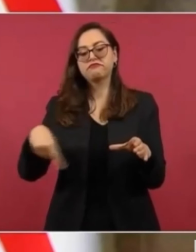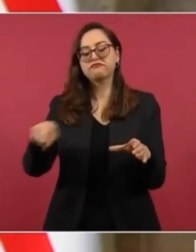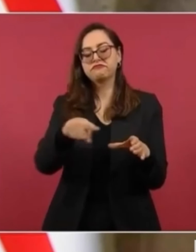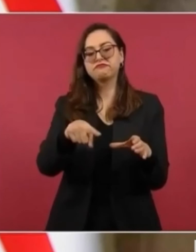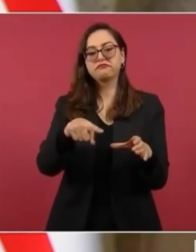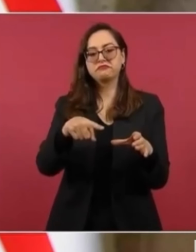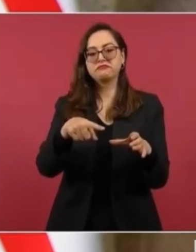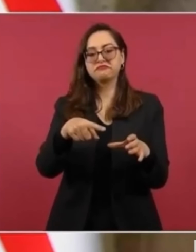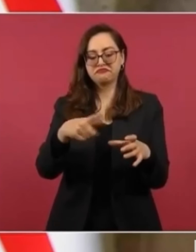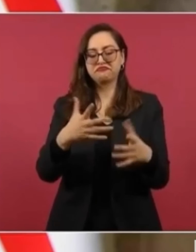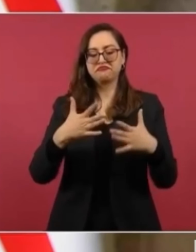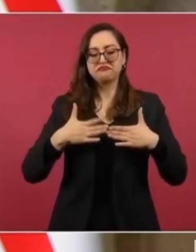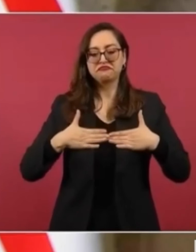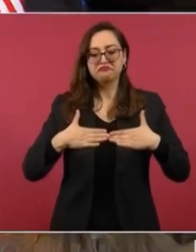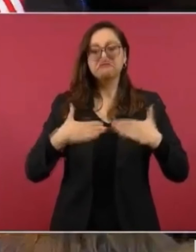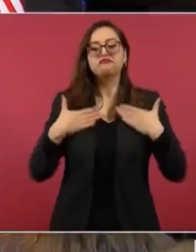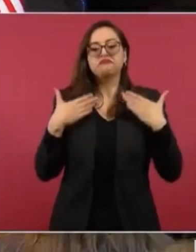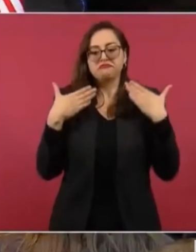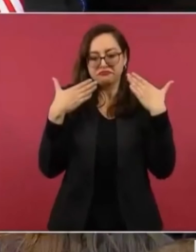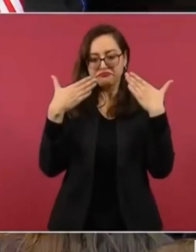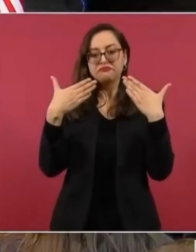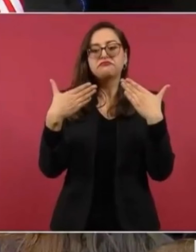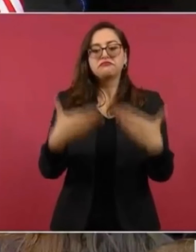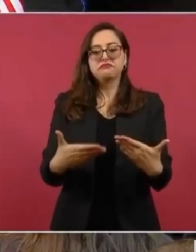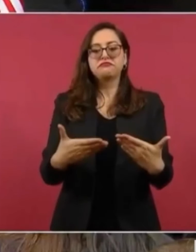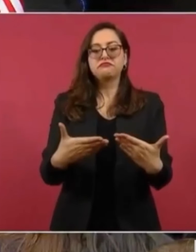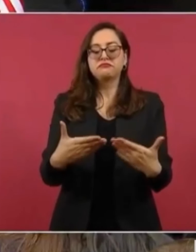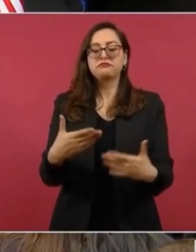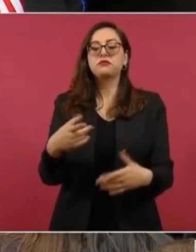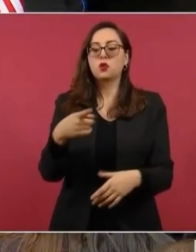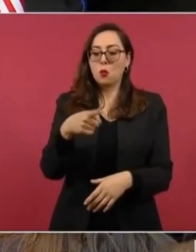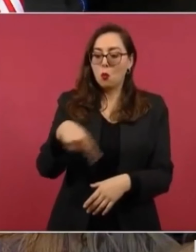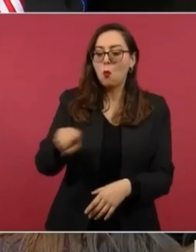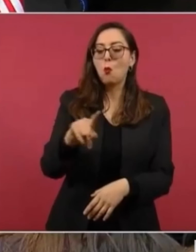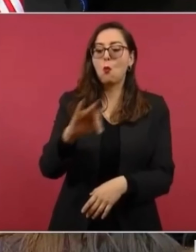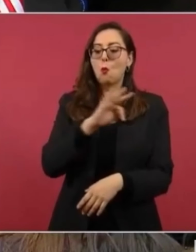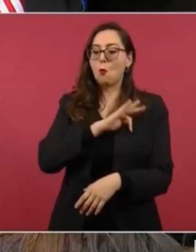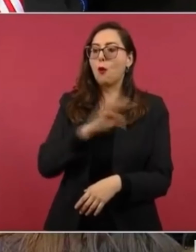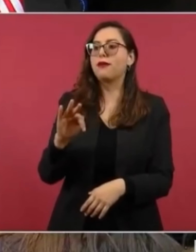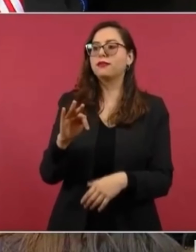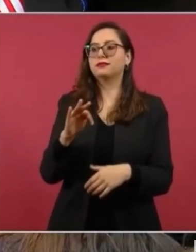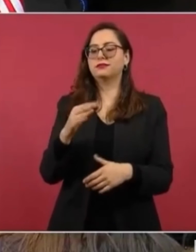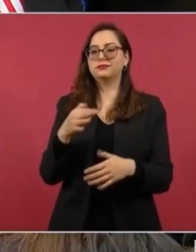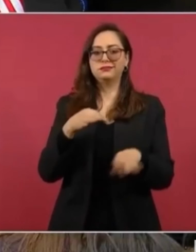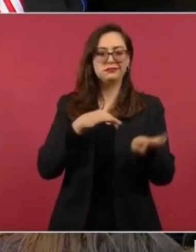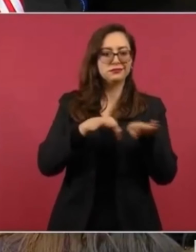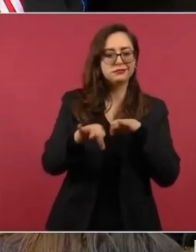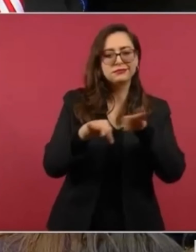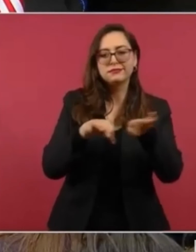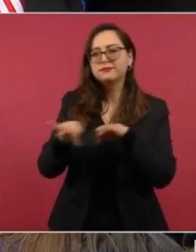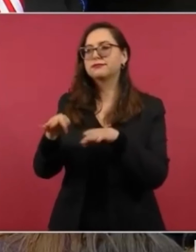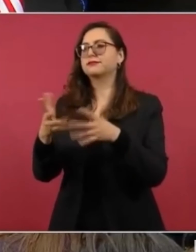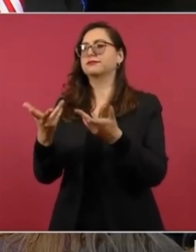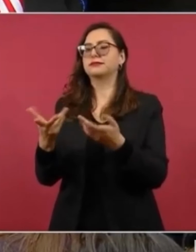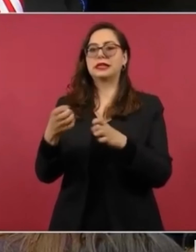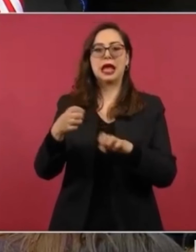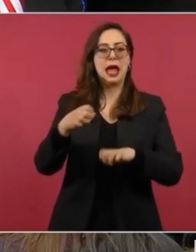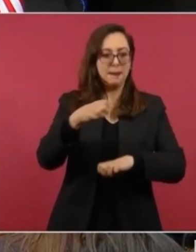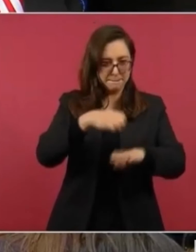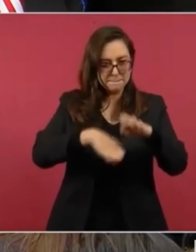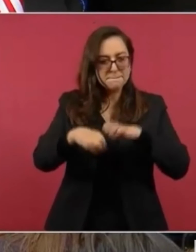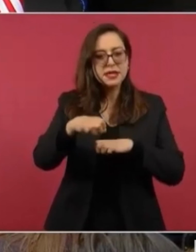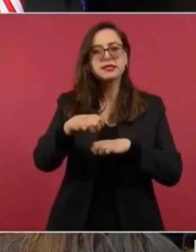confianza para motivar, persuadir y convencer a empresarios, a